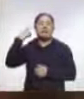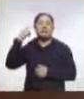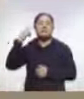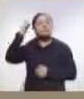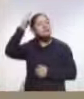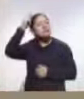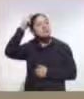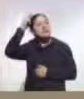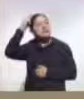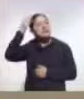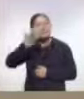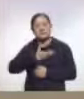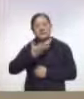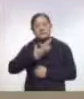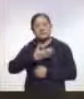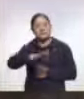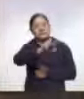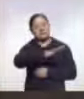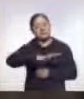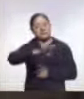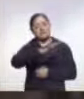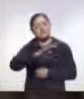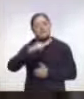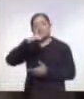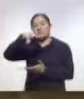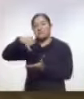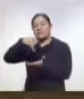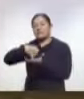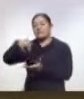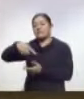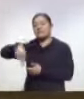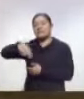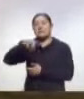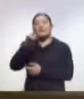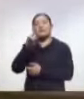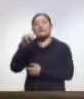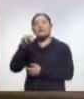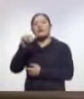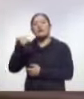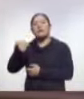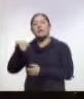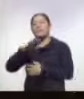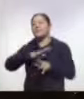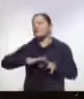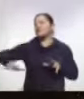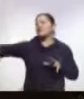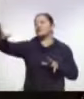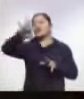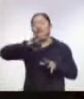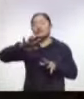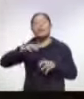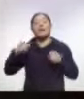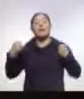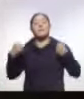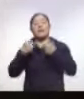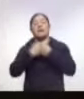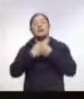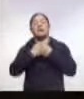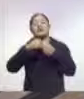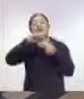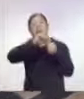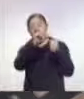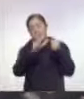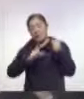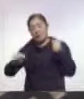el Zócalo, Reforma y las islas de la Universidad Nacional Autónoma de México. El embajador de la República de